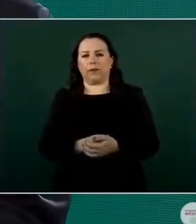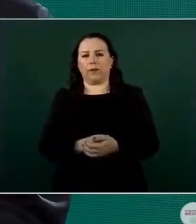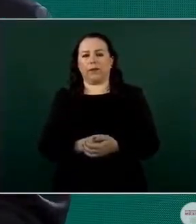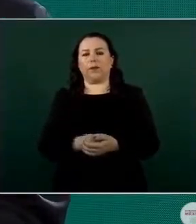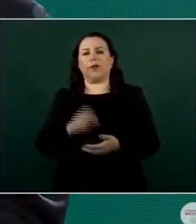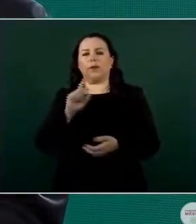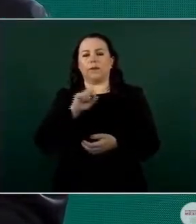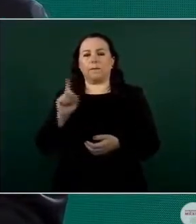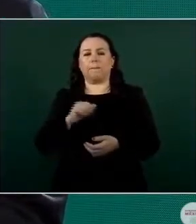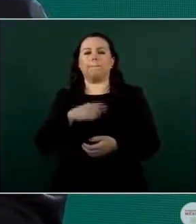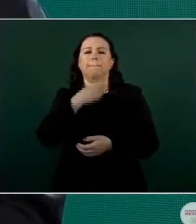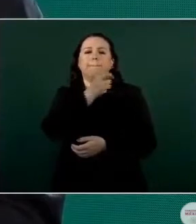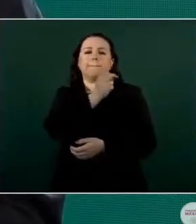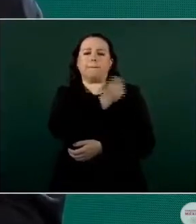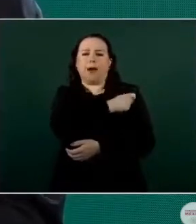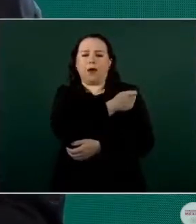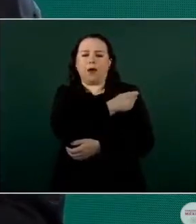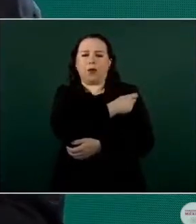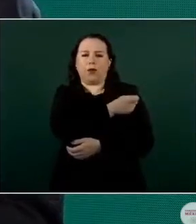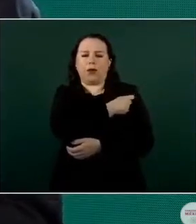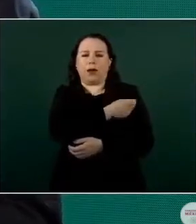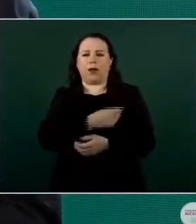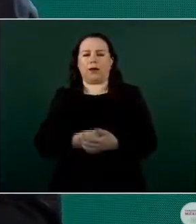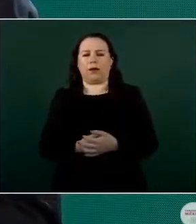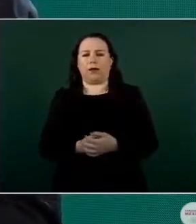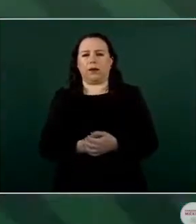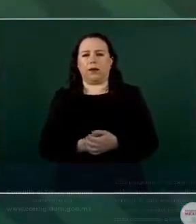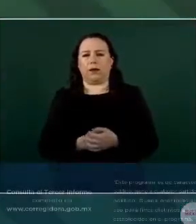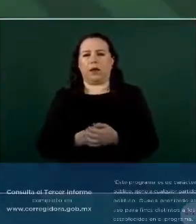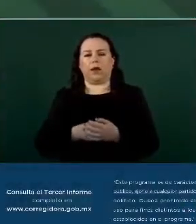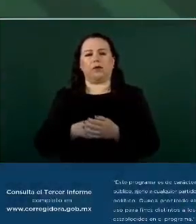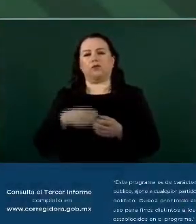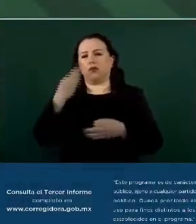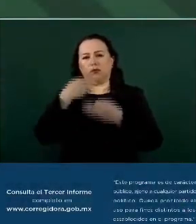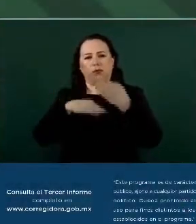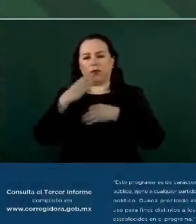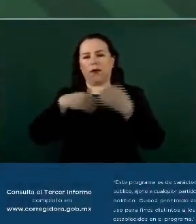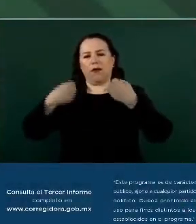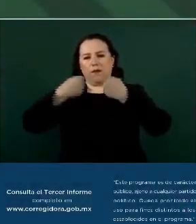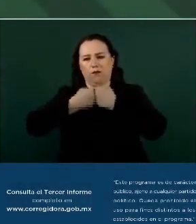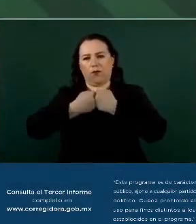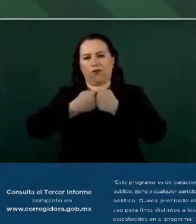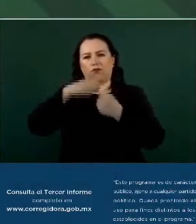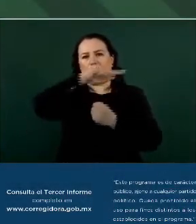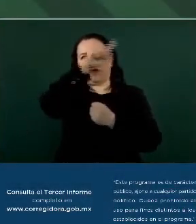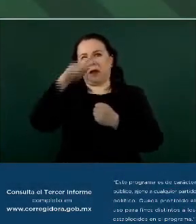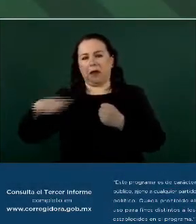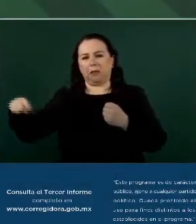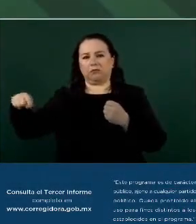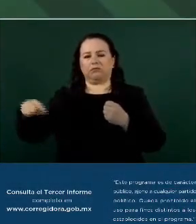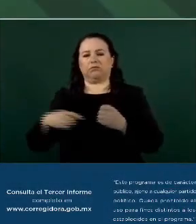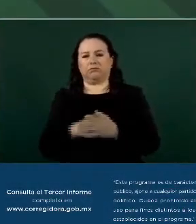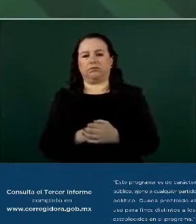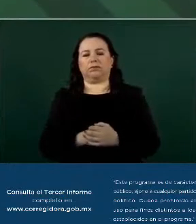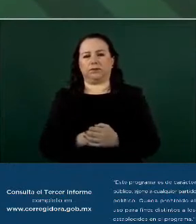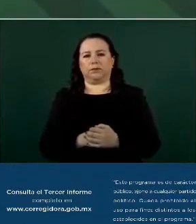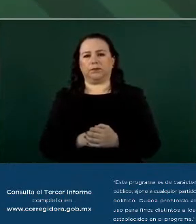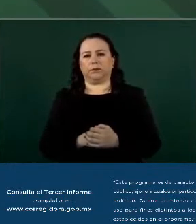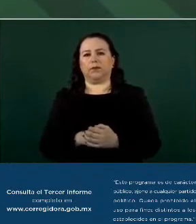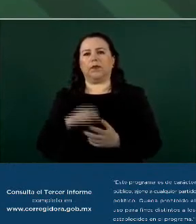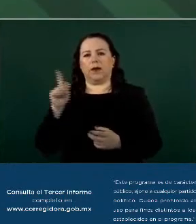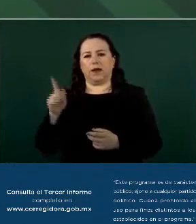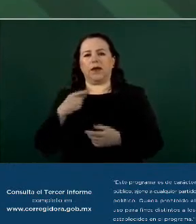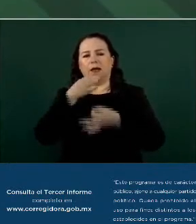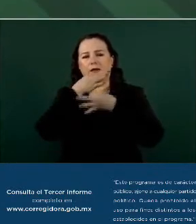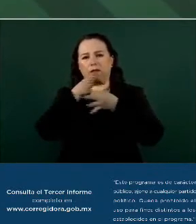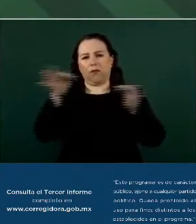vacunar en toda la franja fronteriza, va ella a informar de